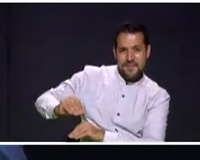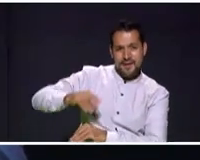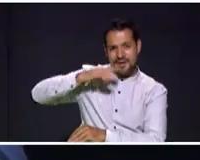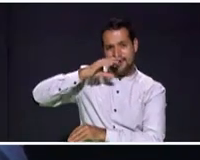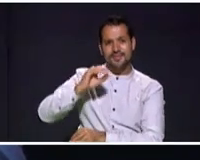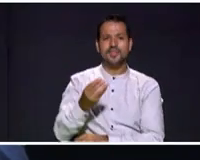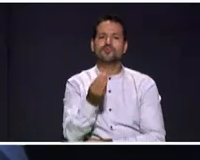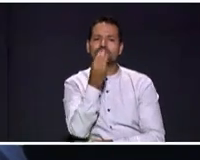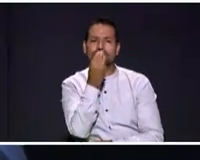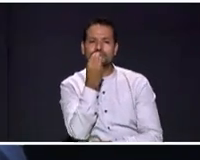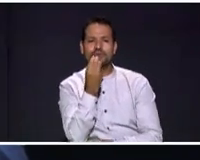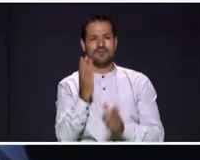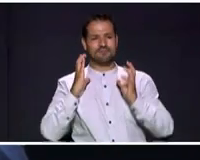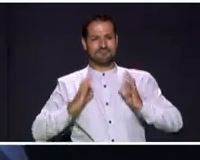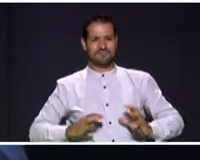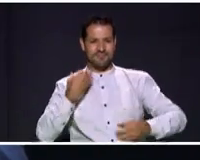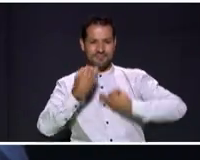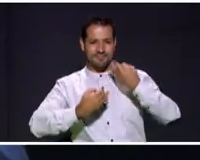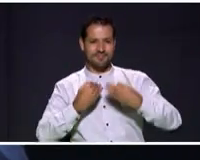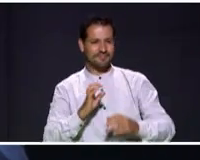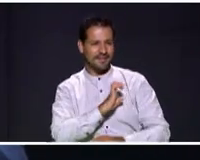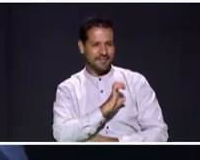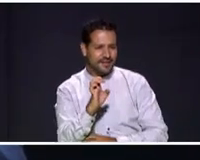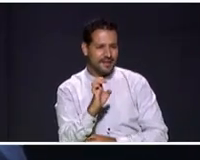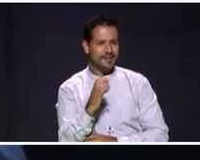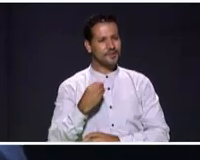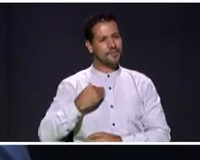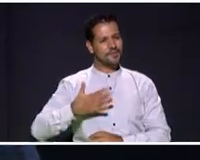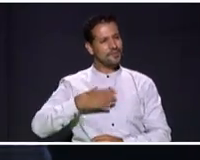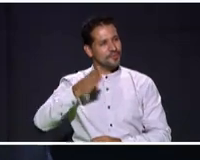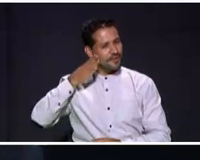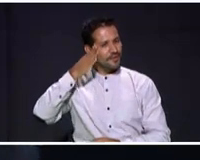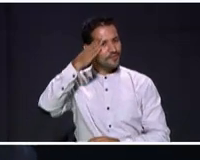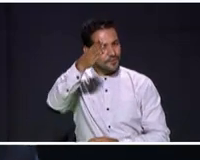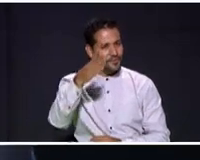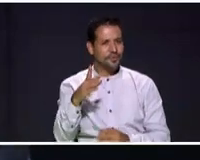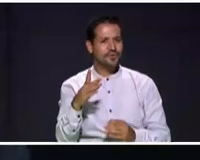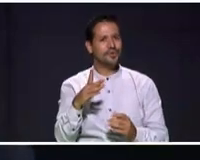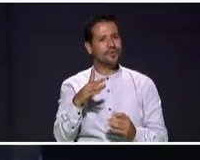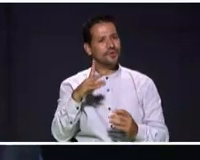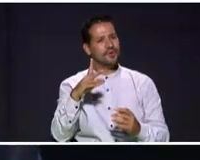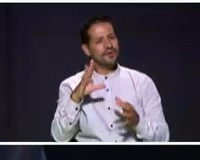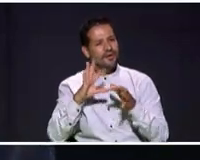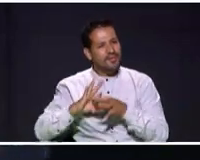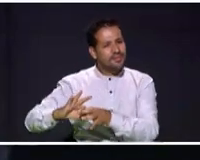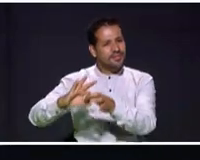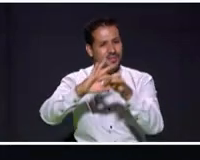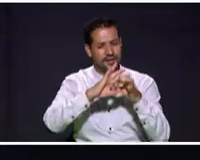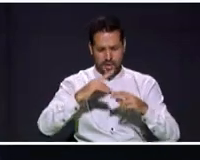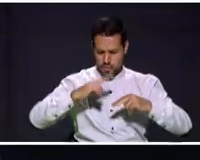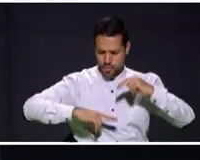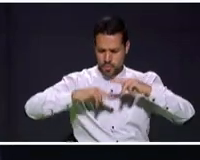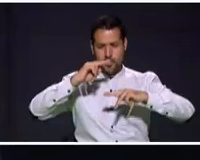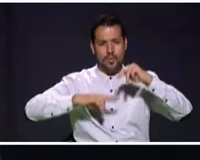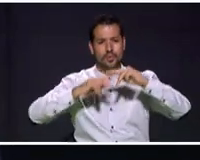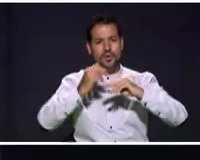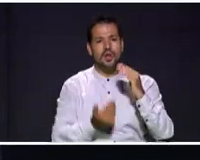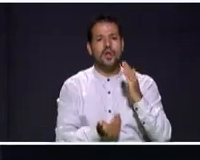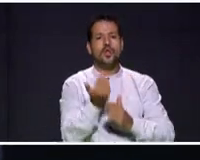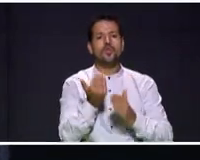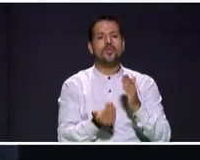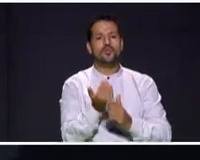y con buenas posibilidades de futuro integrar las 5 universidades que tiene el departamento para construir 150.000 luego cupos de